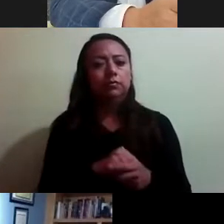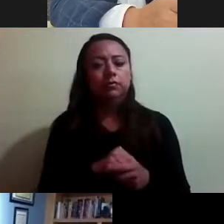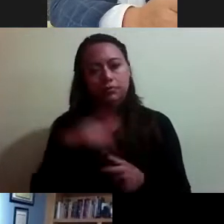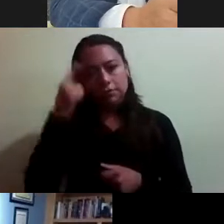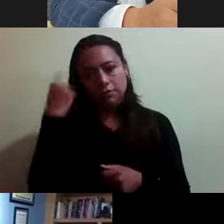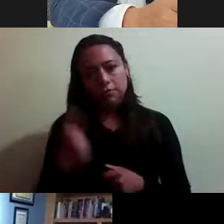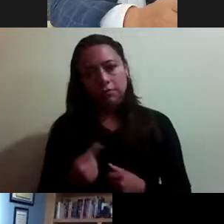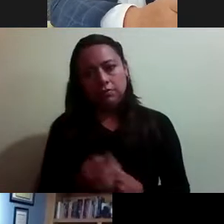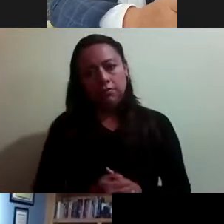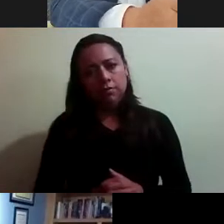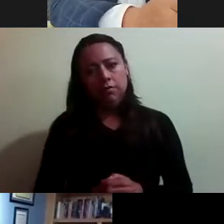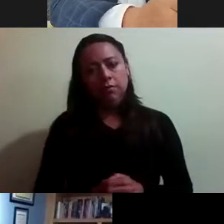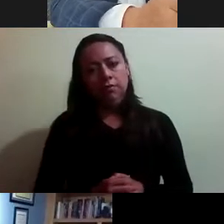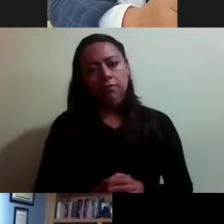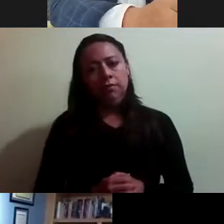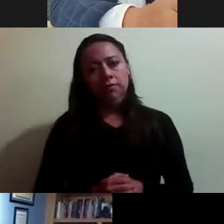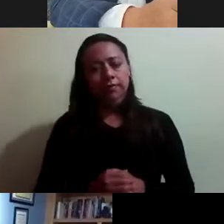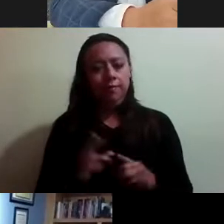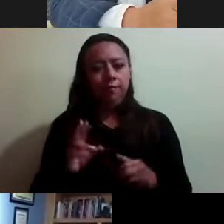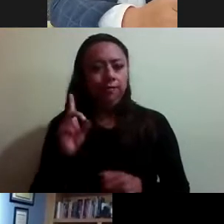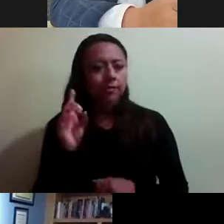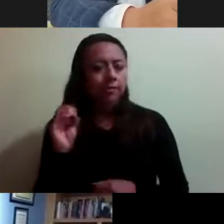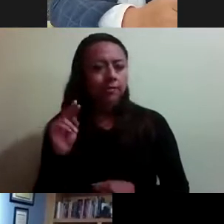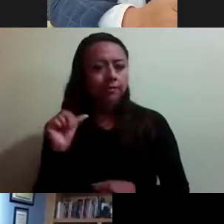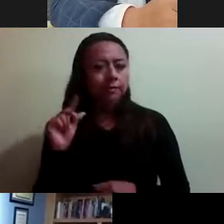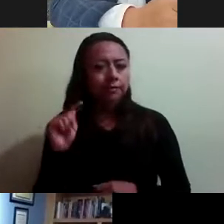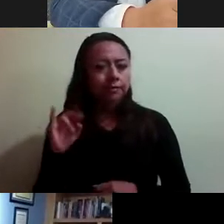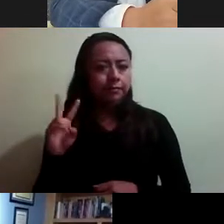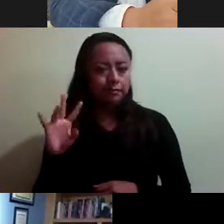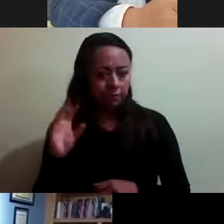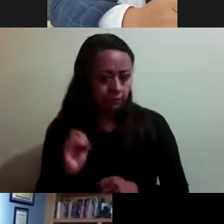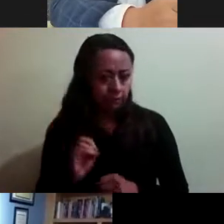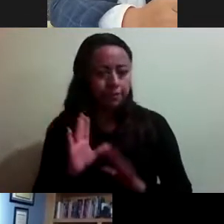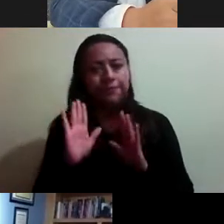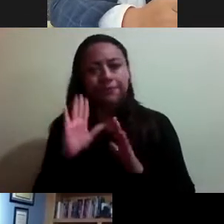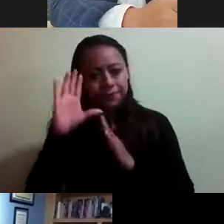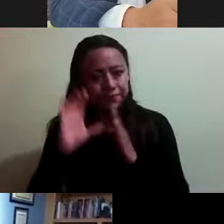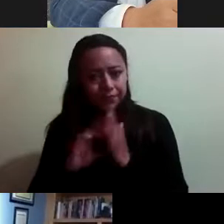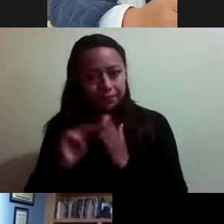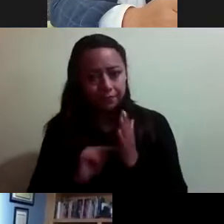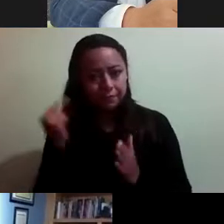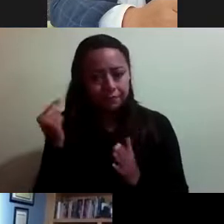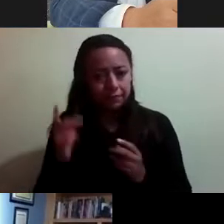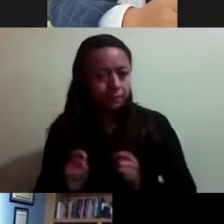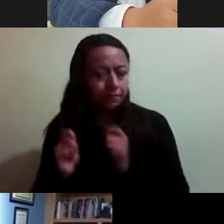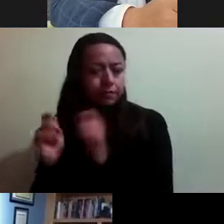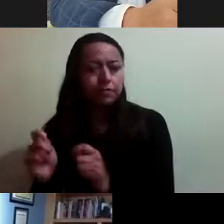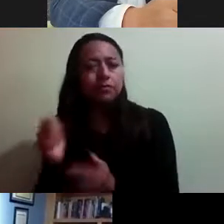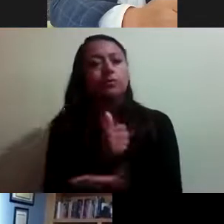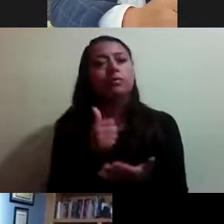para el donativo, porque hay un contrato de donativo, de donación con la Ciudad de